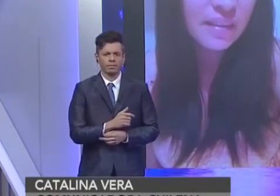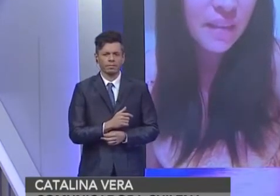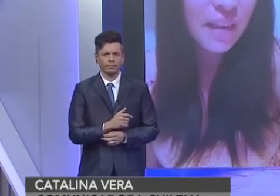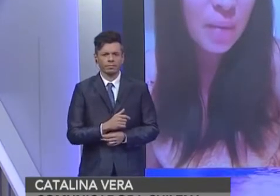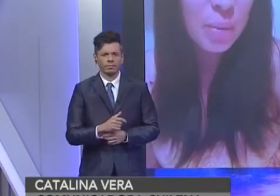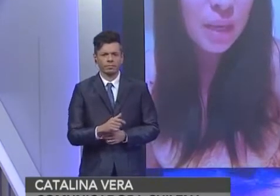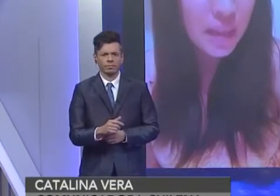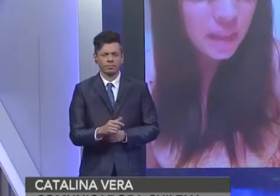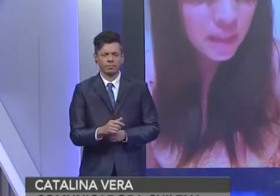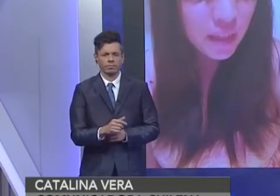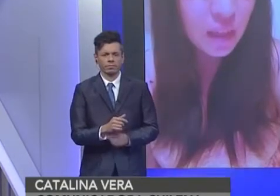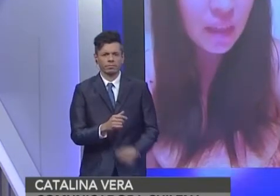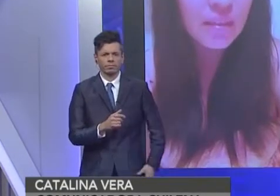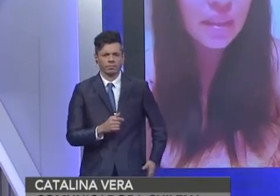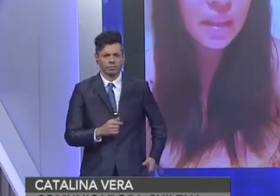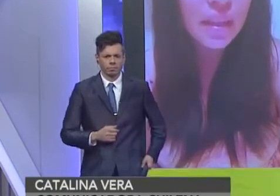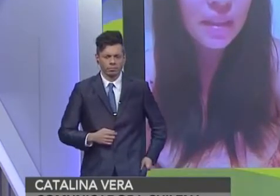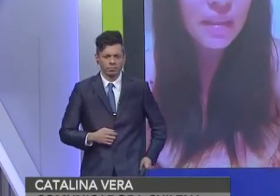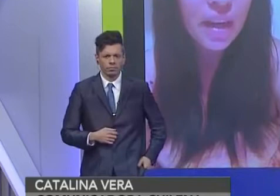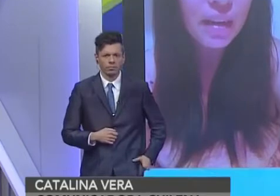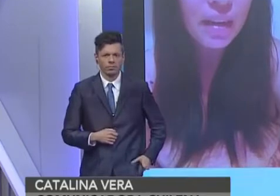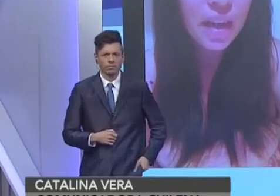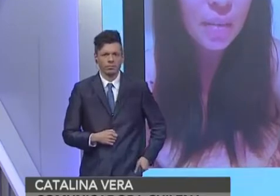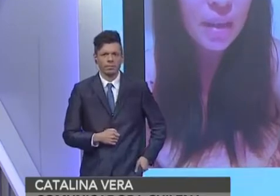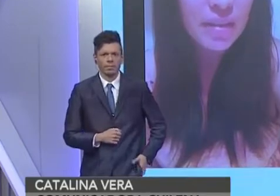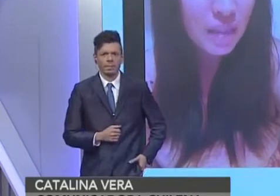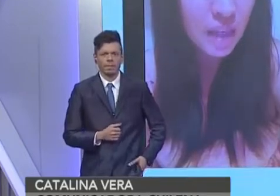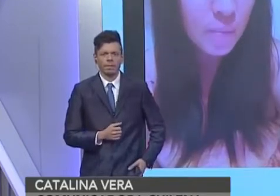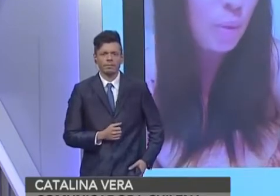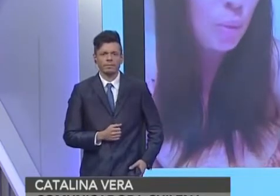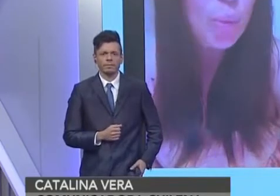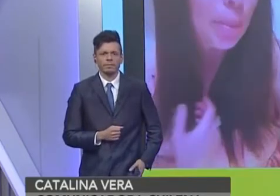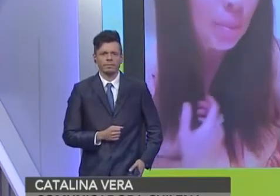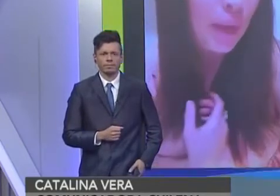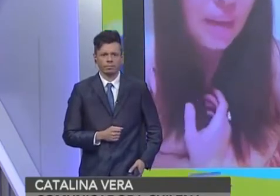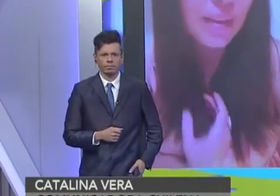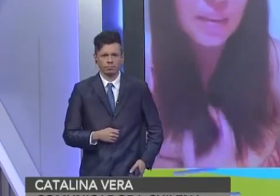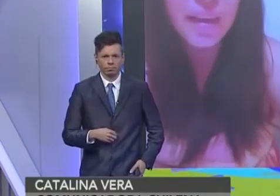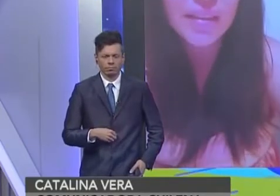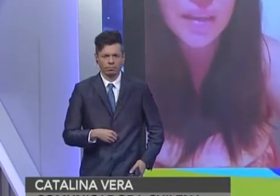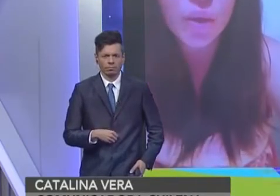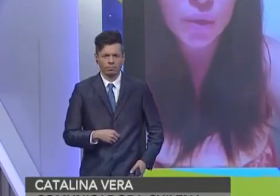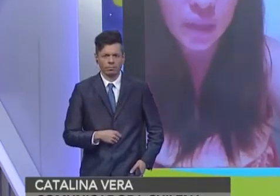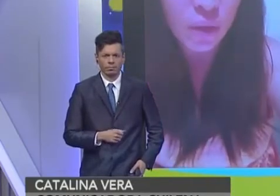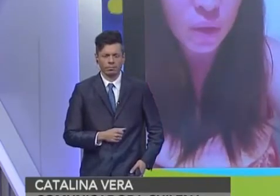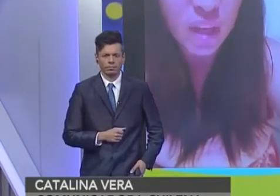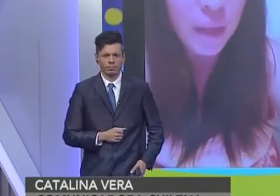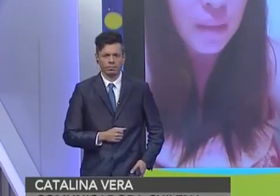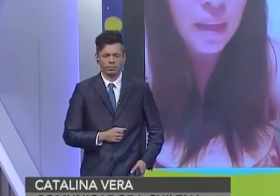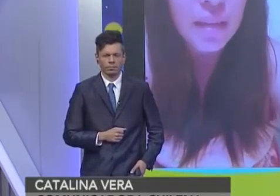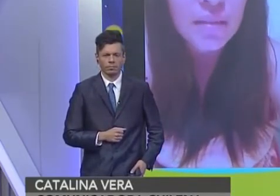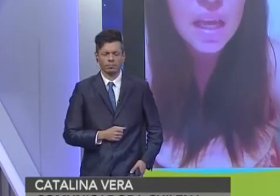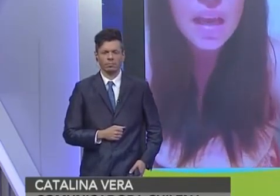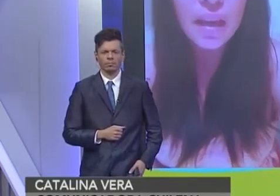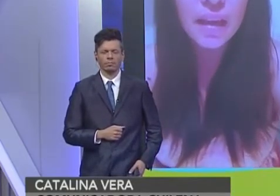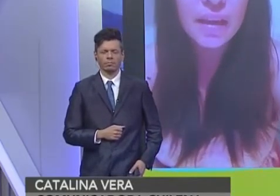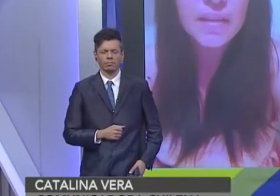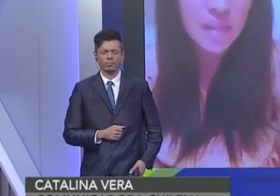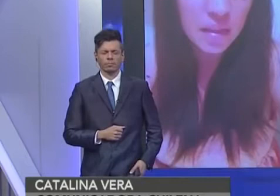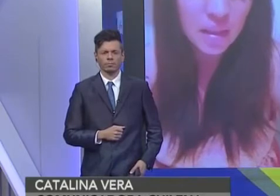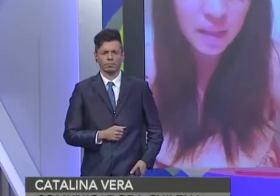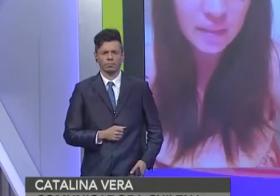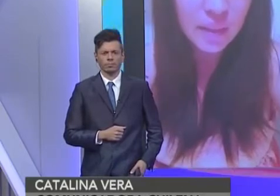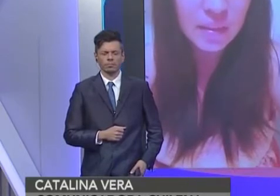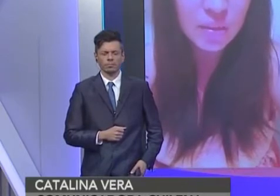que trabaja en primera línea, la gente que trabaja en medicina, mi propio papá que trabaja en tecnología médica,